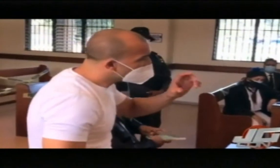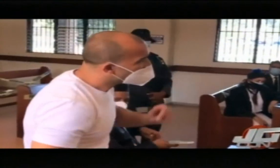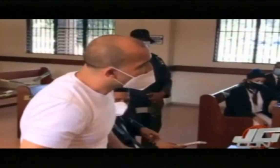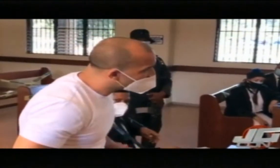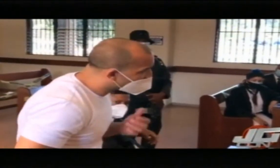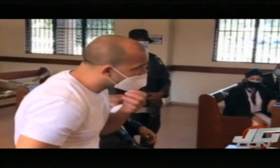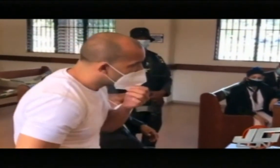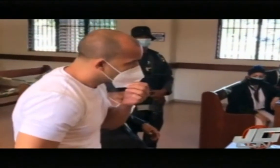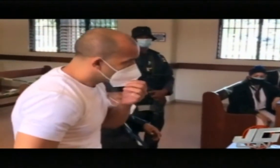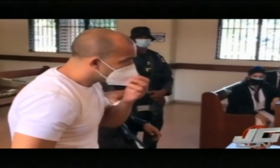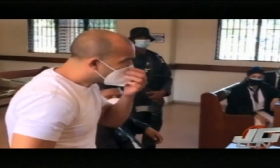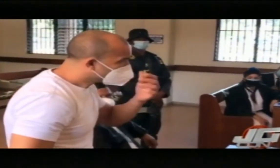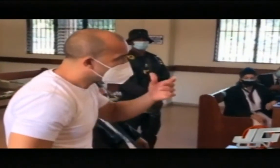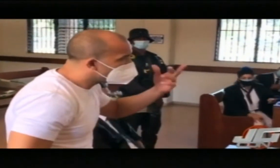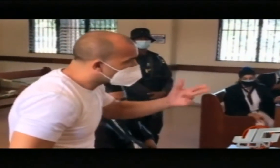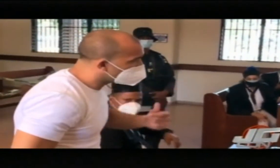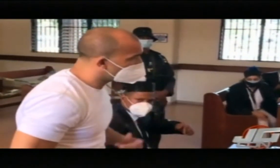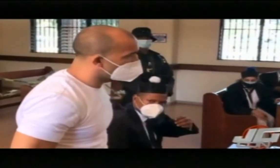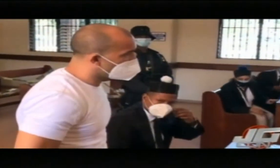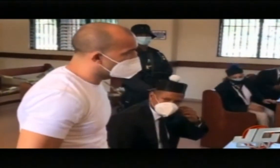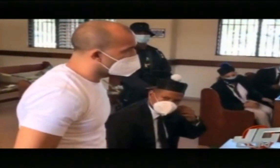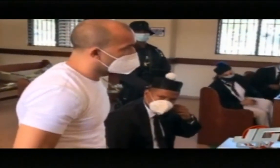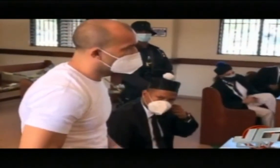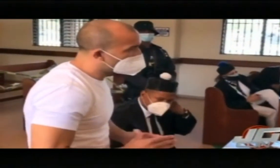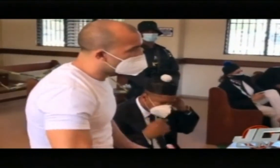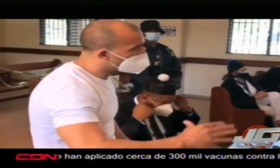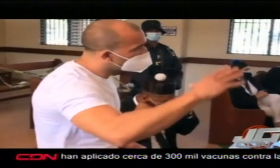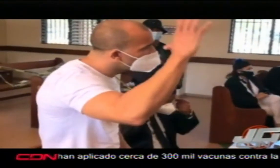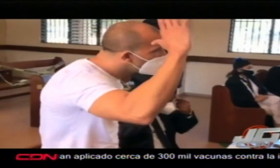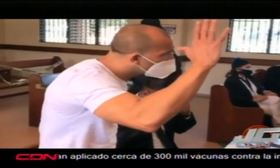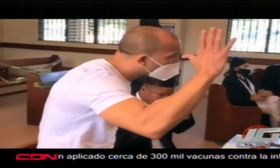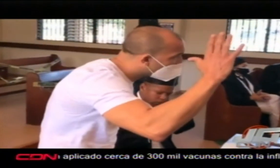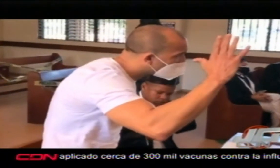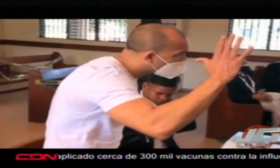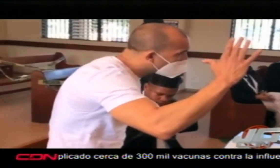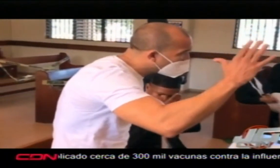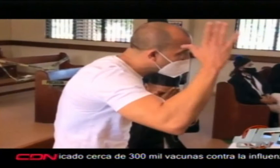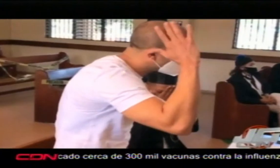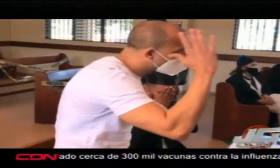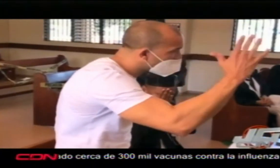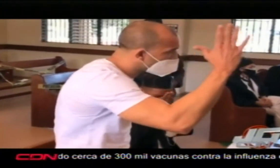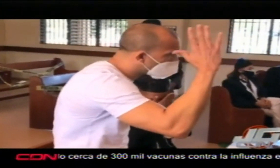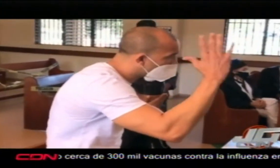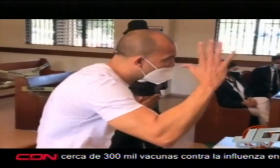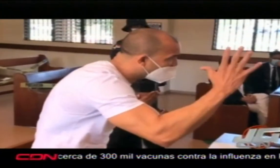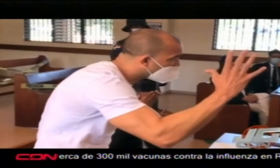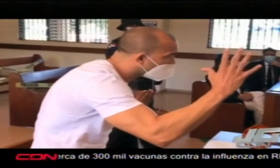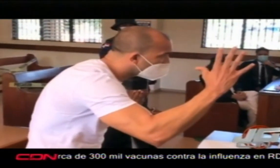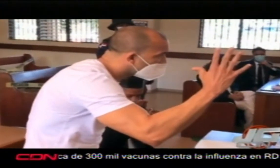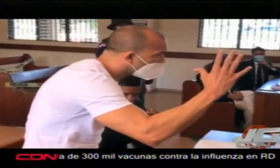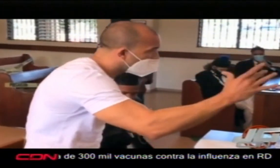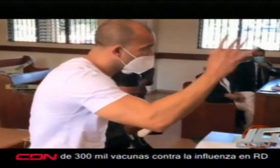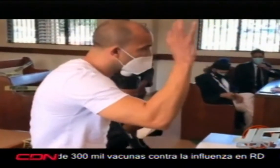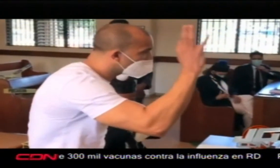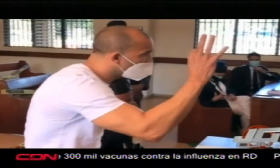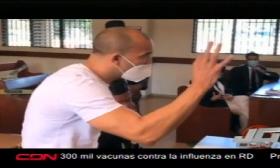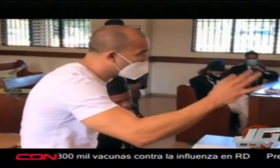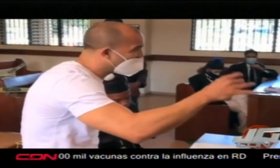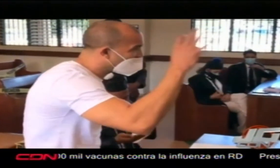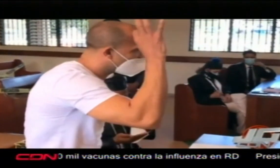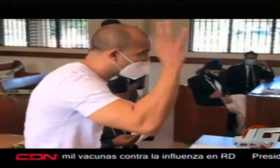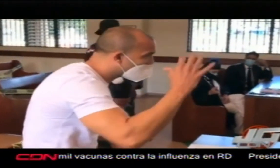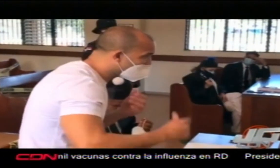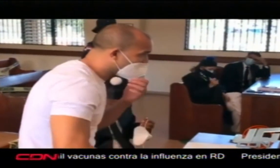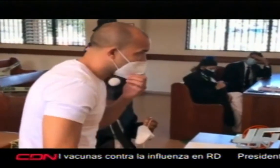no hay nada más hermoso y más bonito. Una mujer, yo nunca he levantado una mano contra una mujer ni